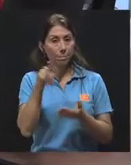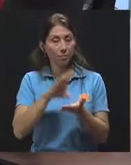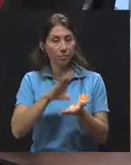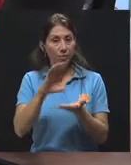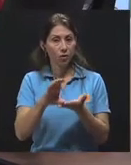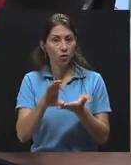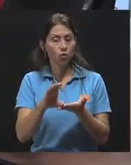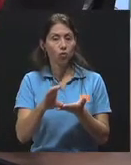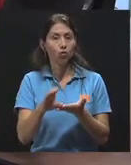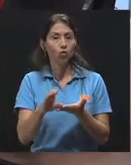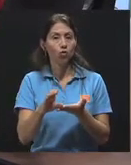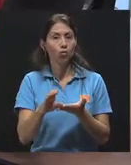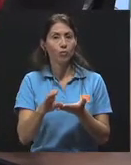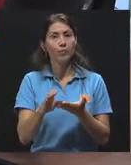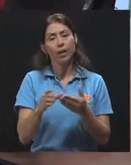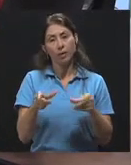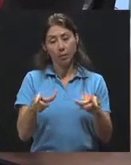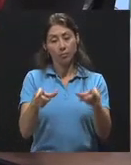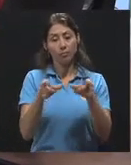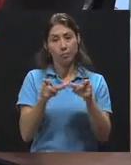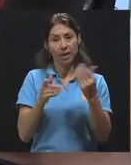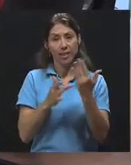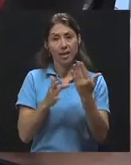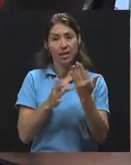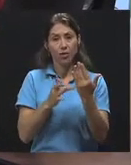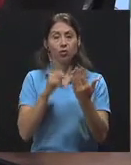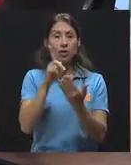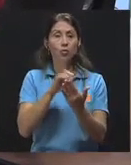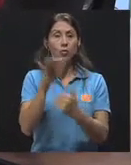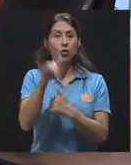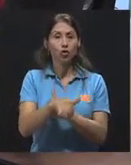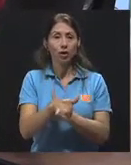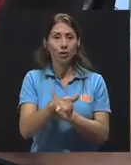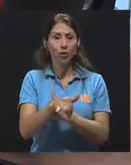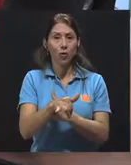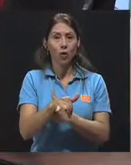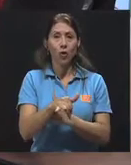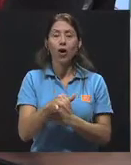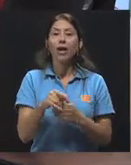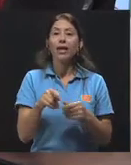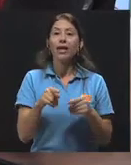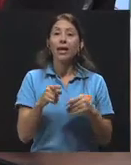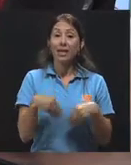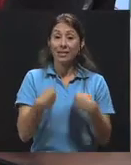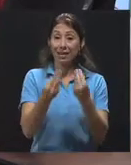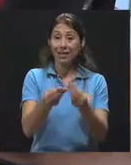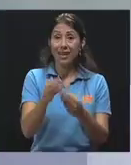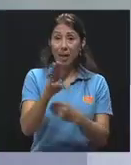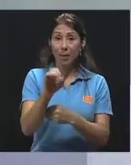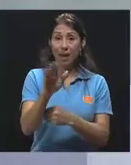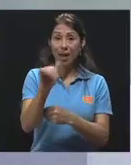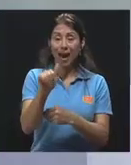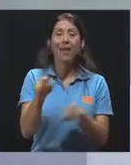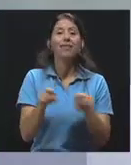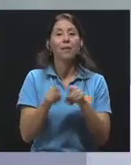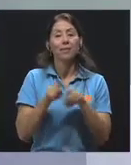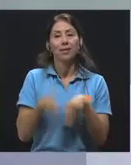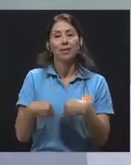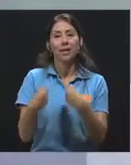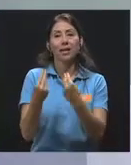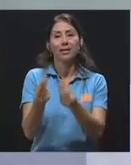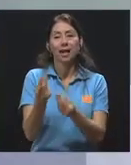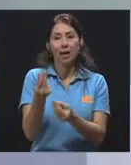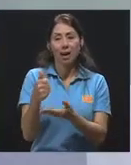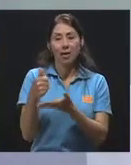de los técnicos nuestros es un proyecto que no solo tienen becas, sino que reciben subsidios. Claro.